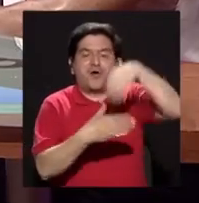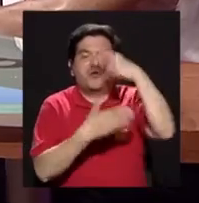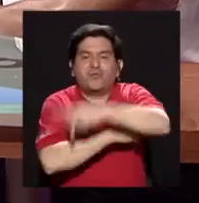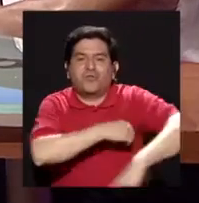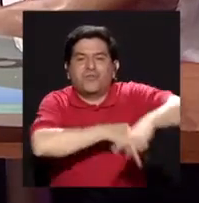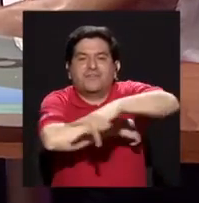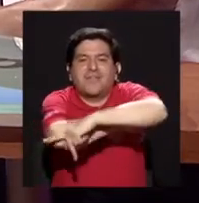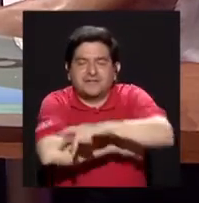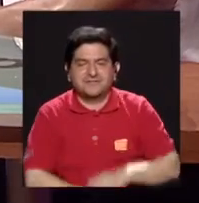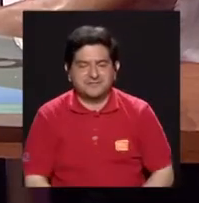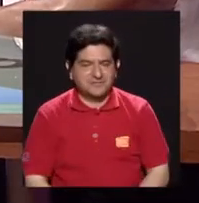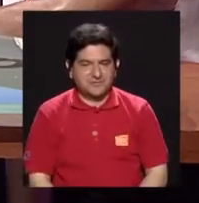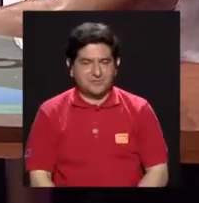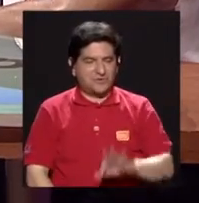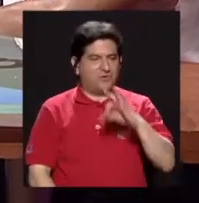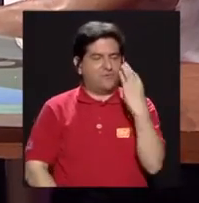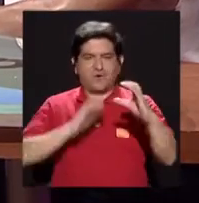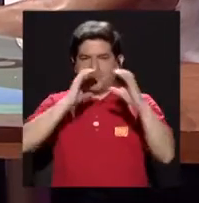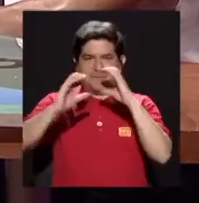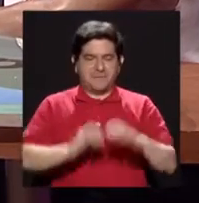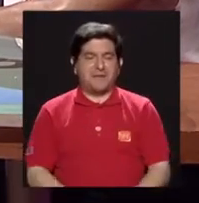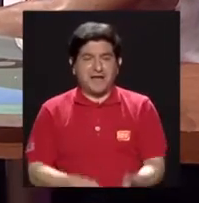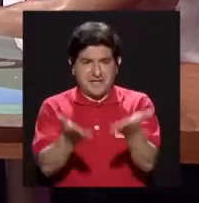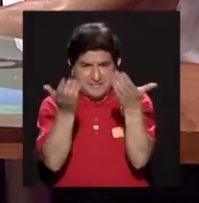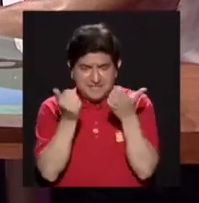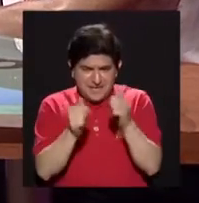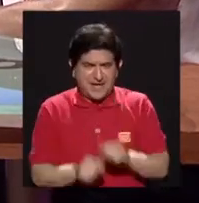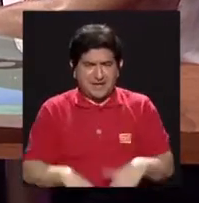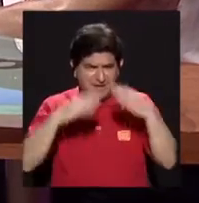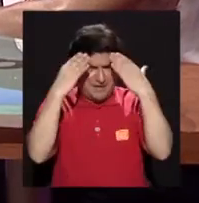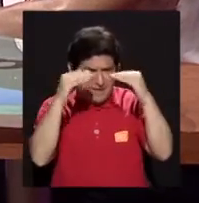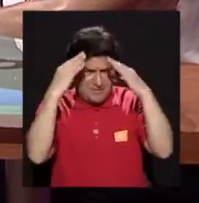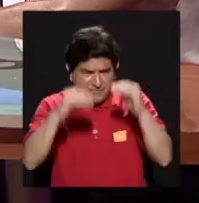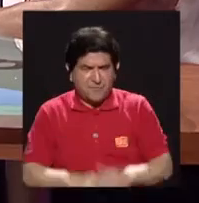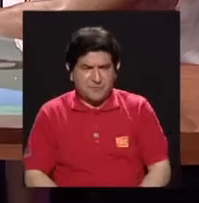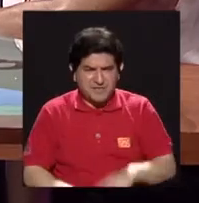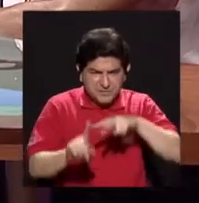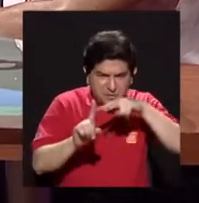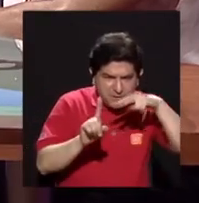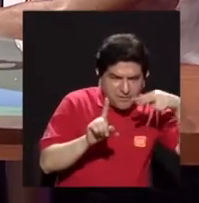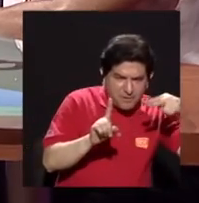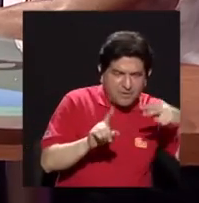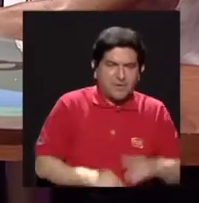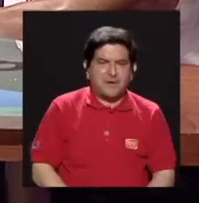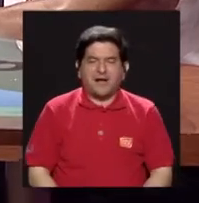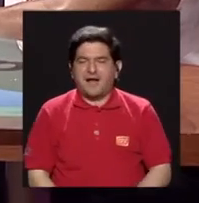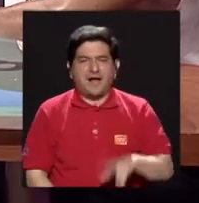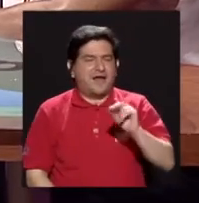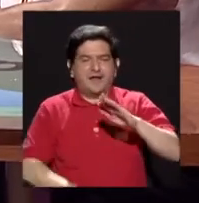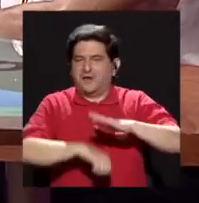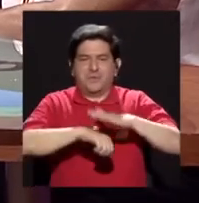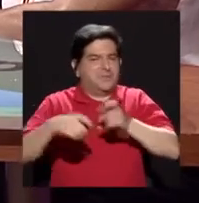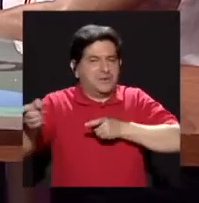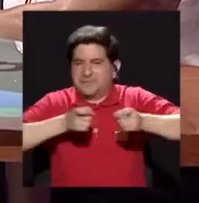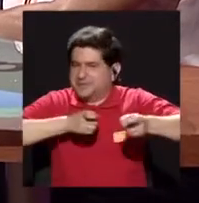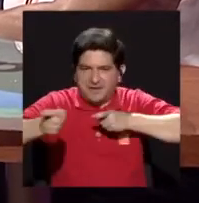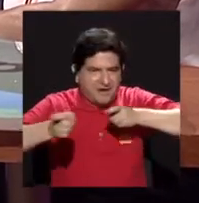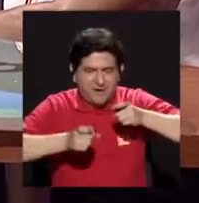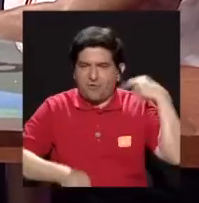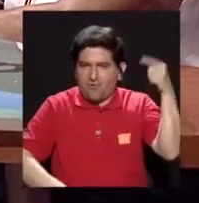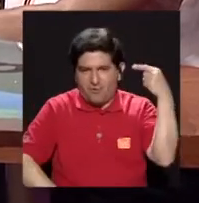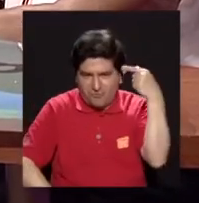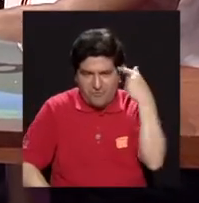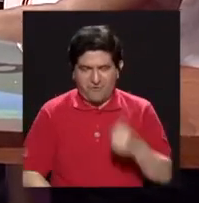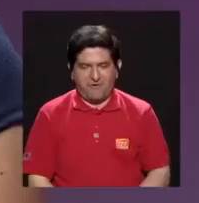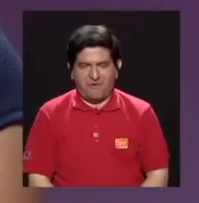país donde los medios quieren informar desde un ángulo que genere una mayor ingobernabilidad. Y creo que, o sea,